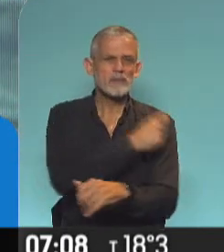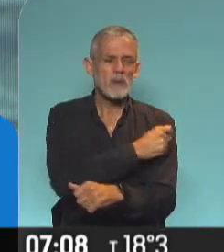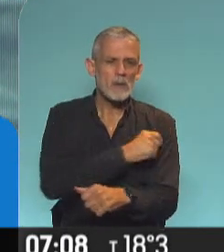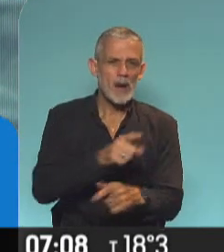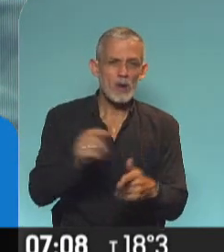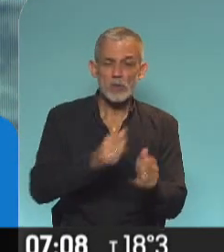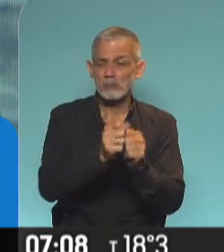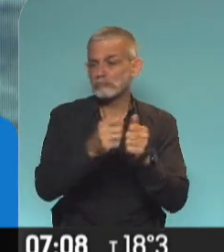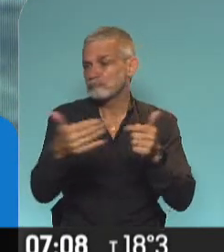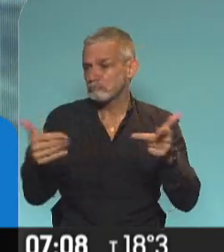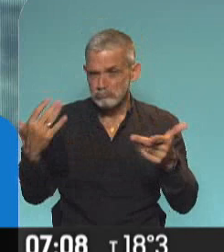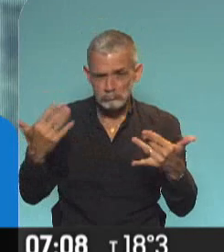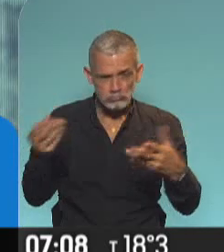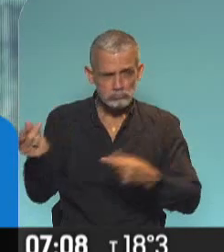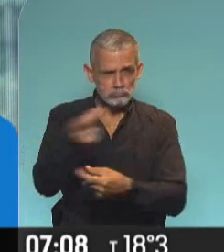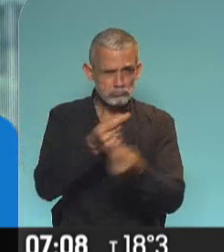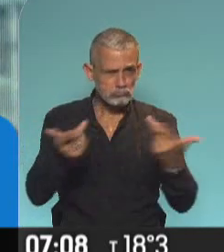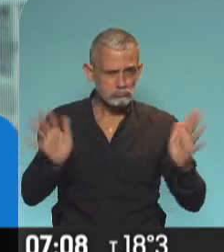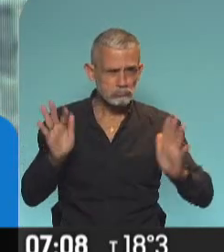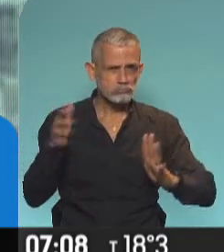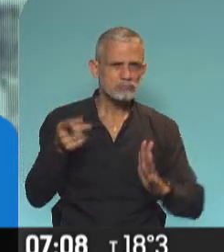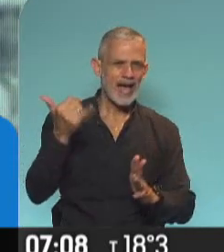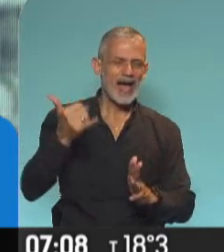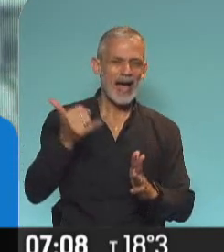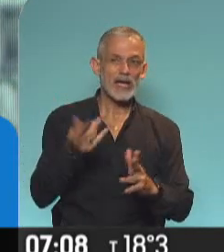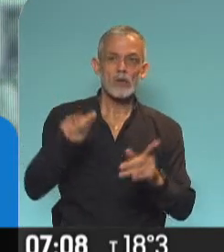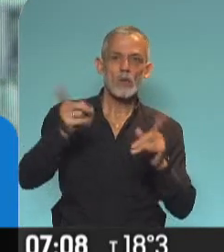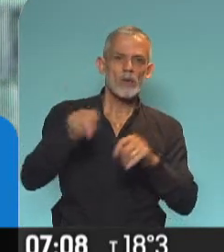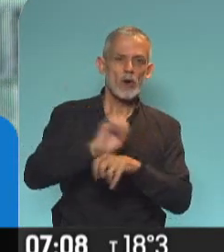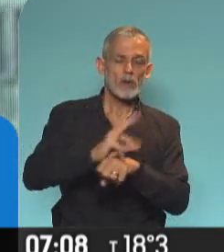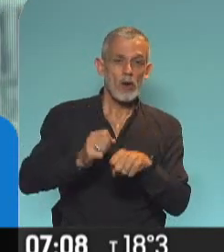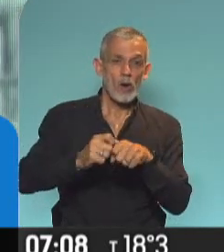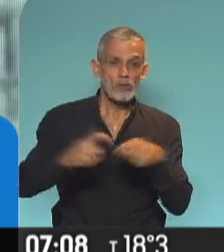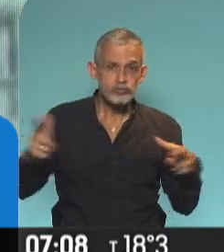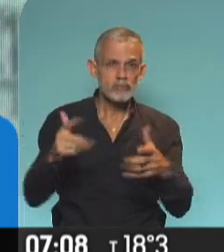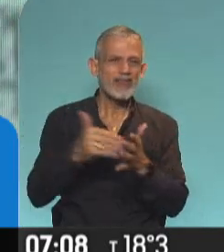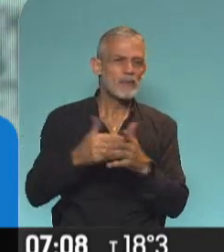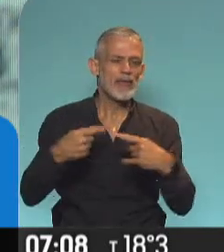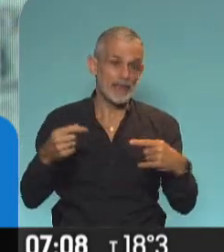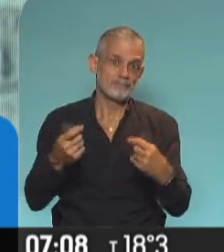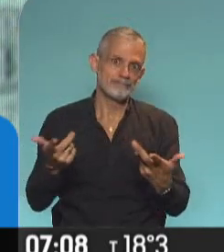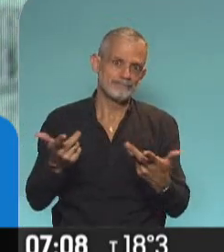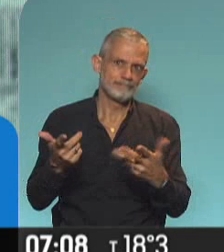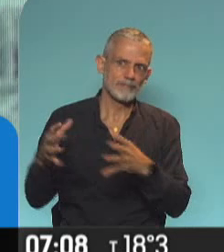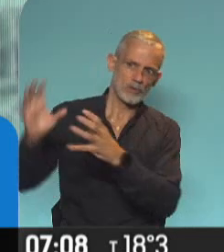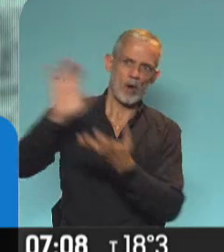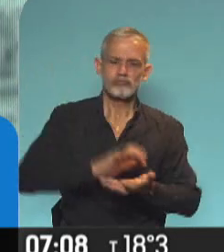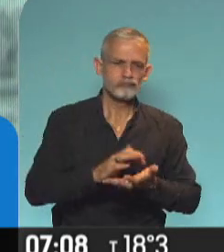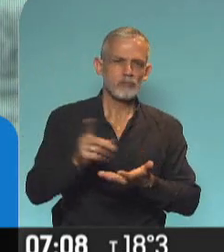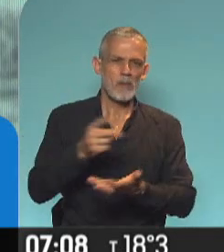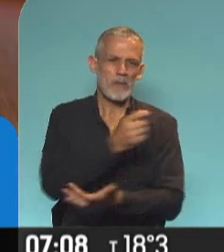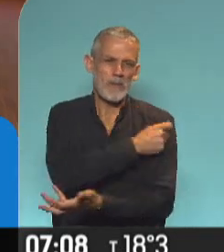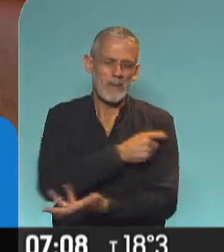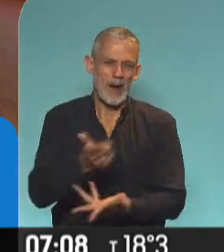vayan desarrollando, y que evitar un posible rebrote depende precisamente que llegue la inmunización. Y cuanto antes